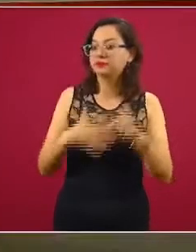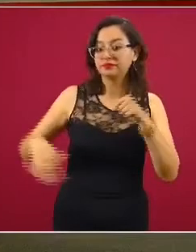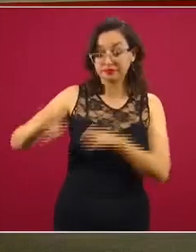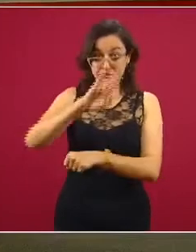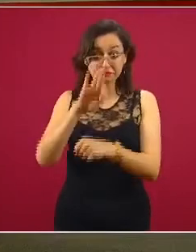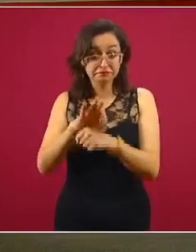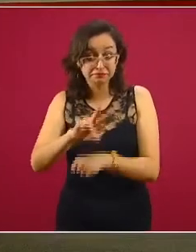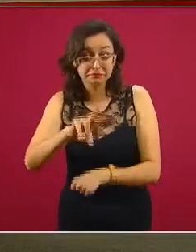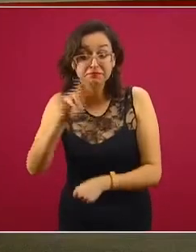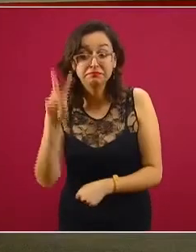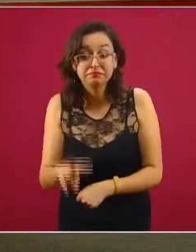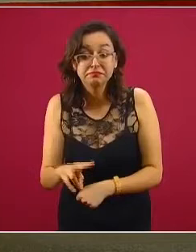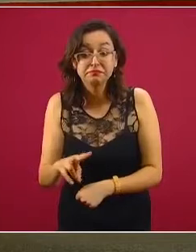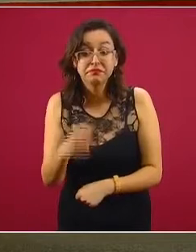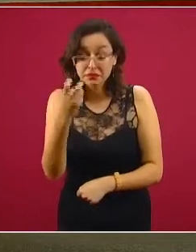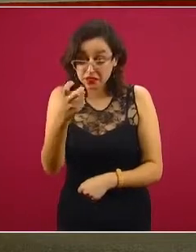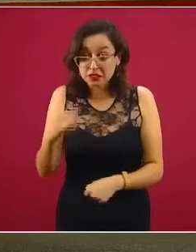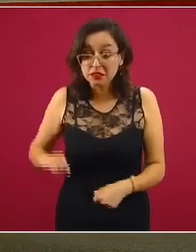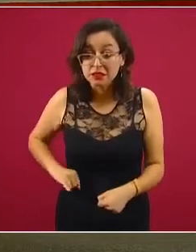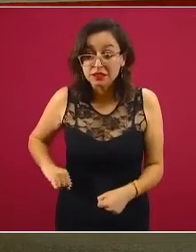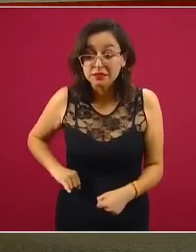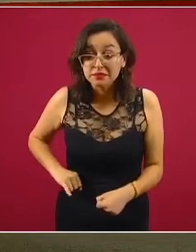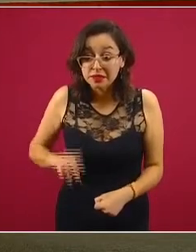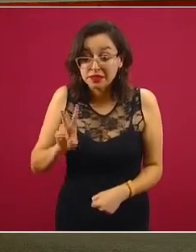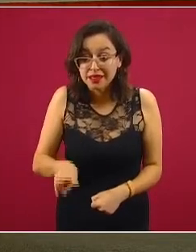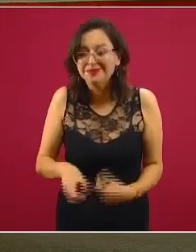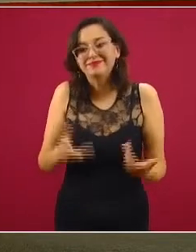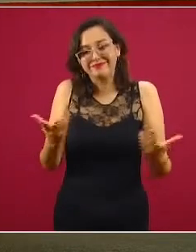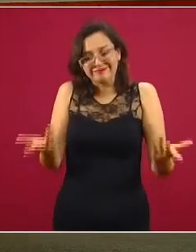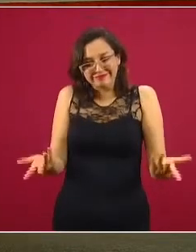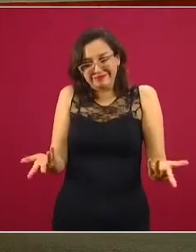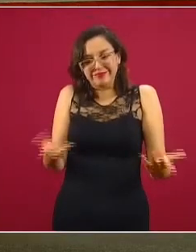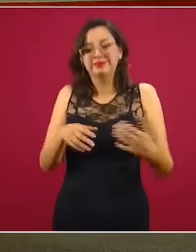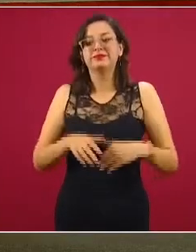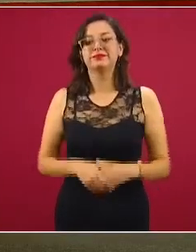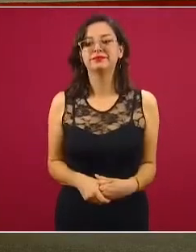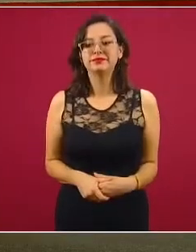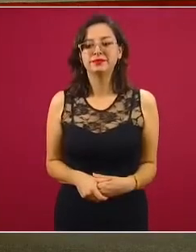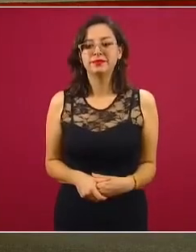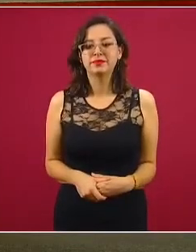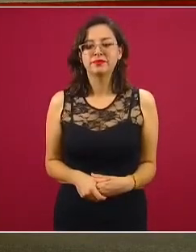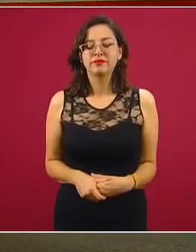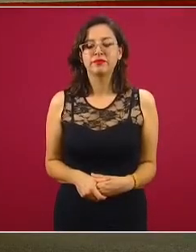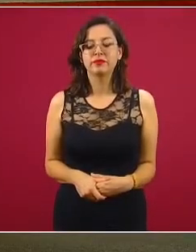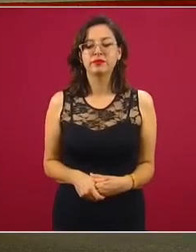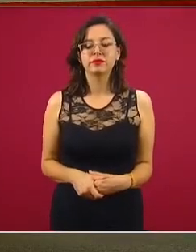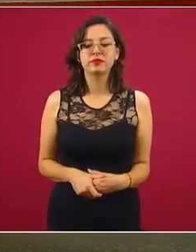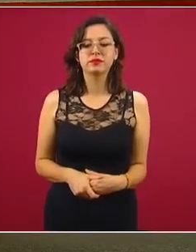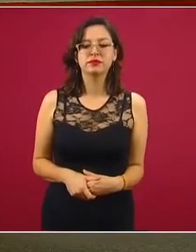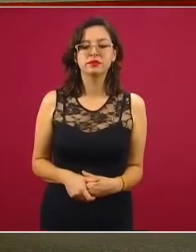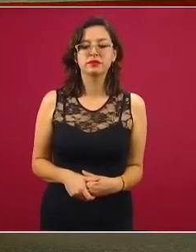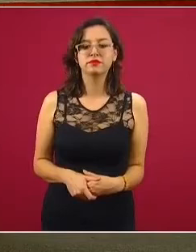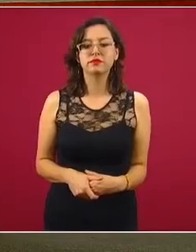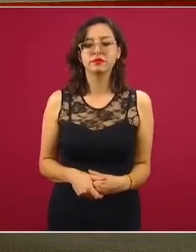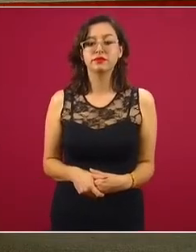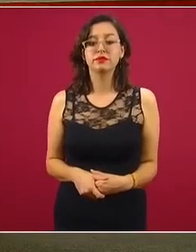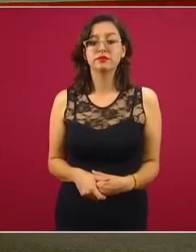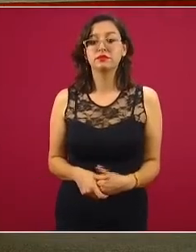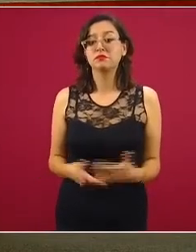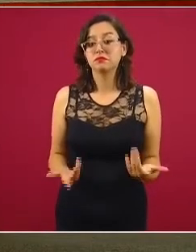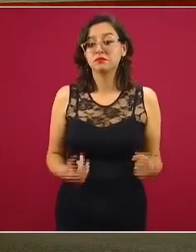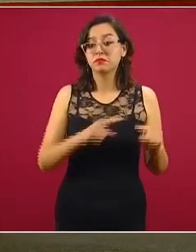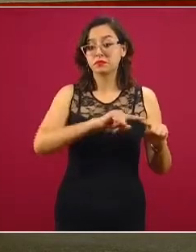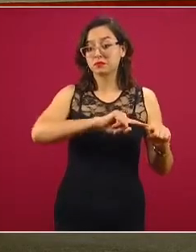cierto? ¿Ese es nuestro interés? Perfecto. Entonces, esta curva es simplemente una